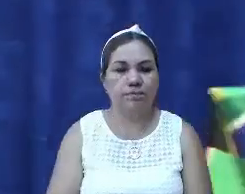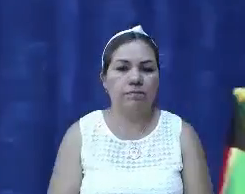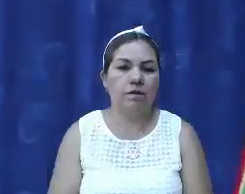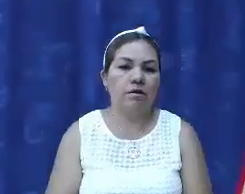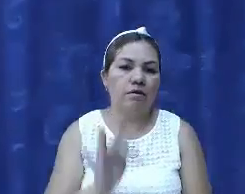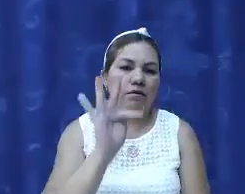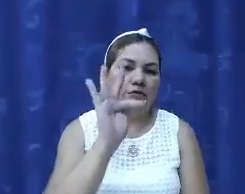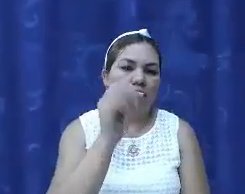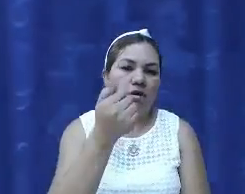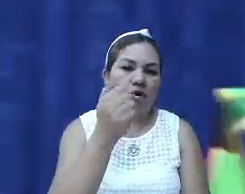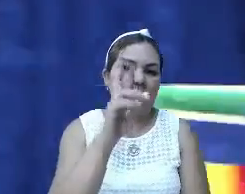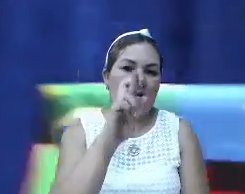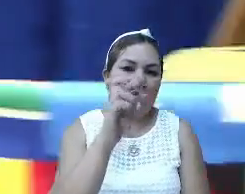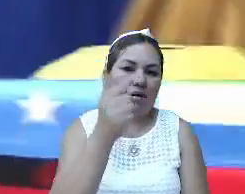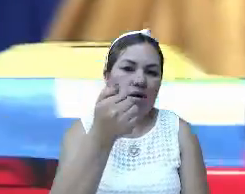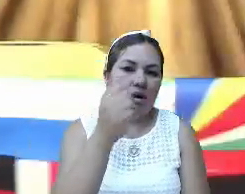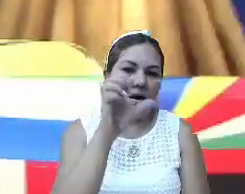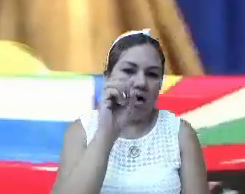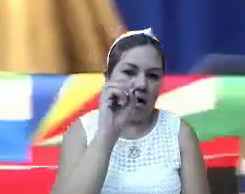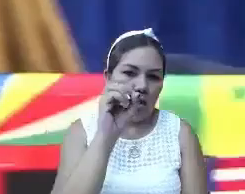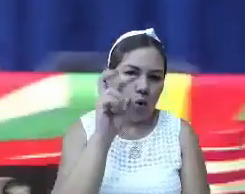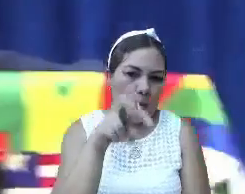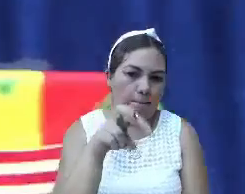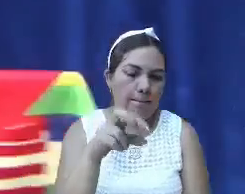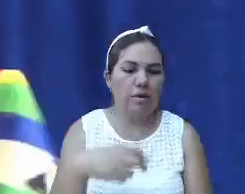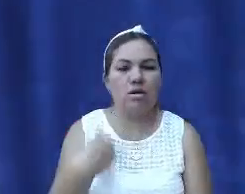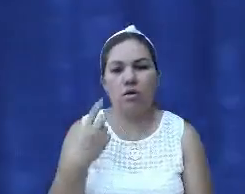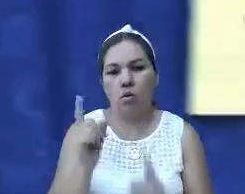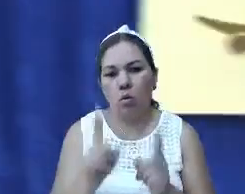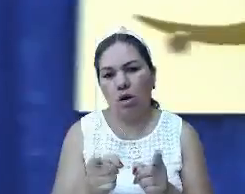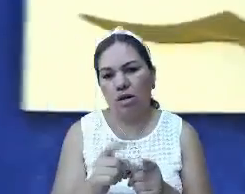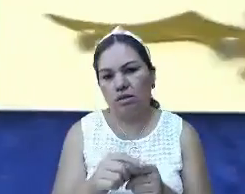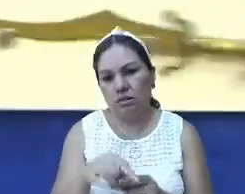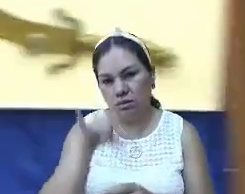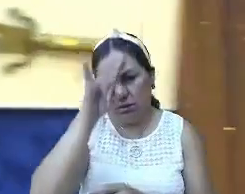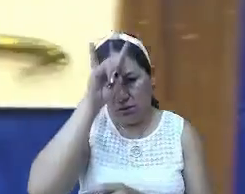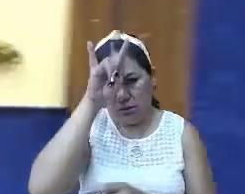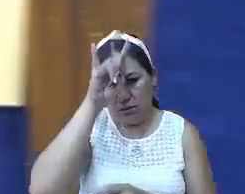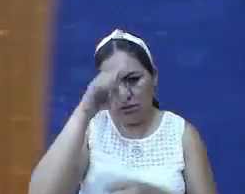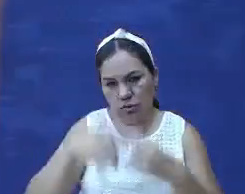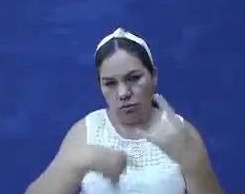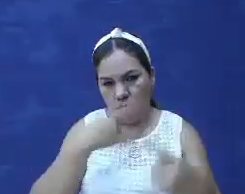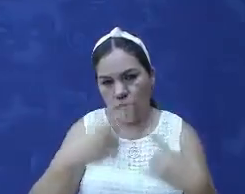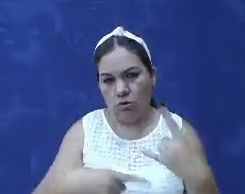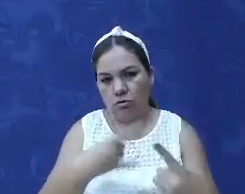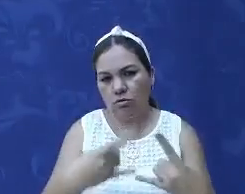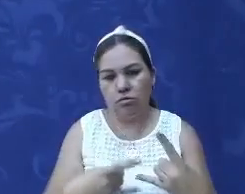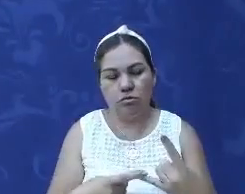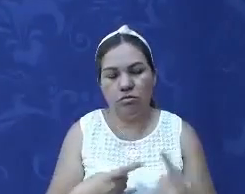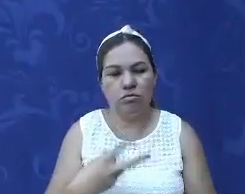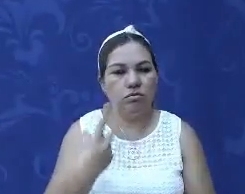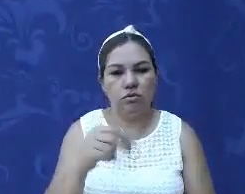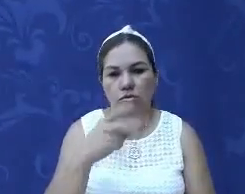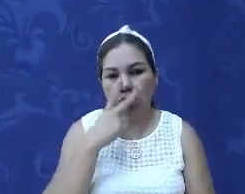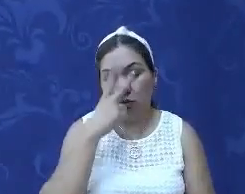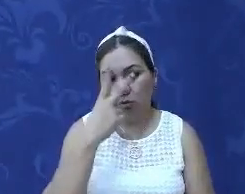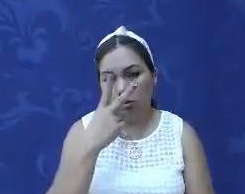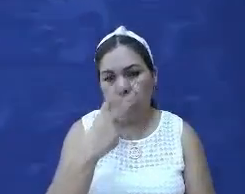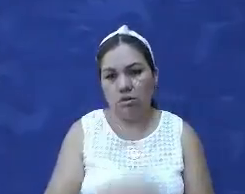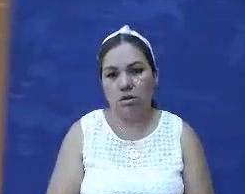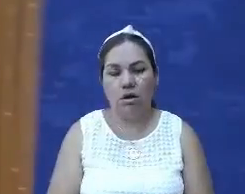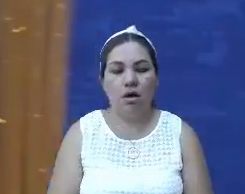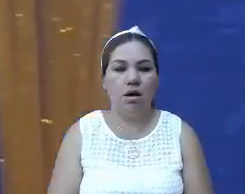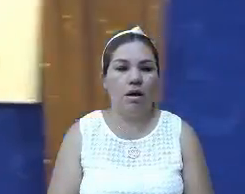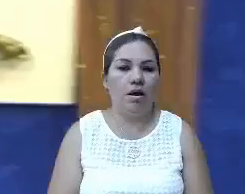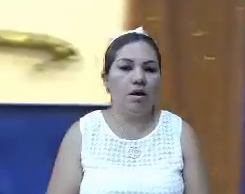demonios, no le convenía que el pueblo de Israel se multiplique, porque tenían temor de